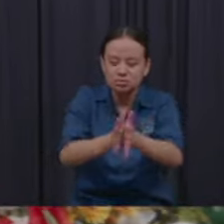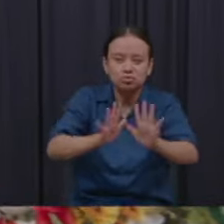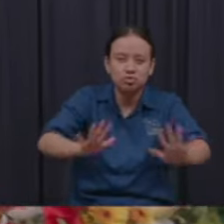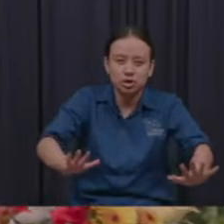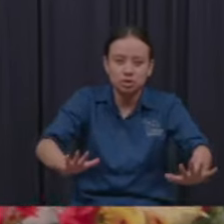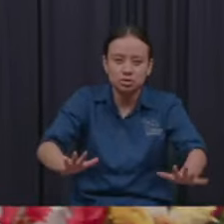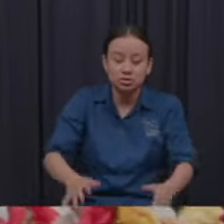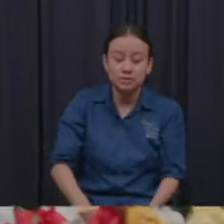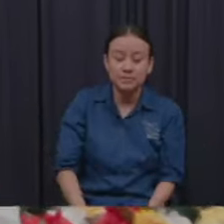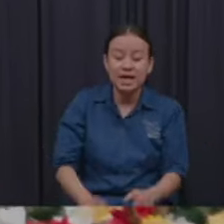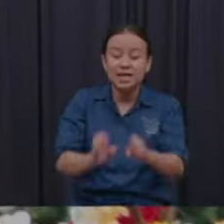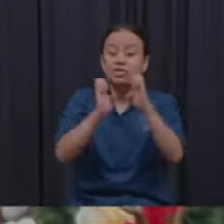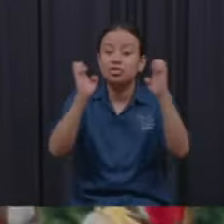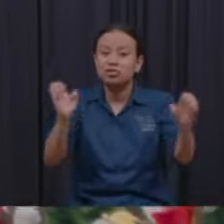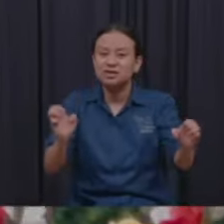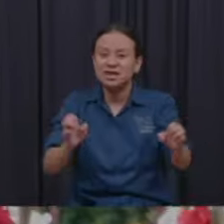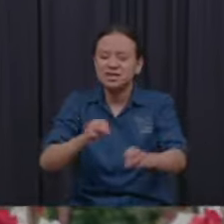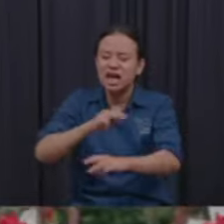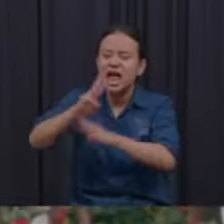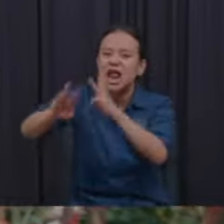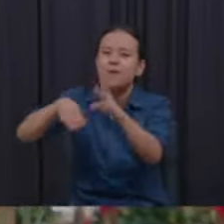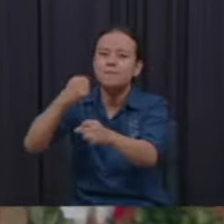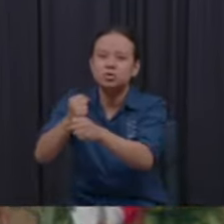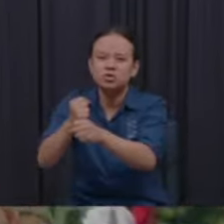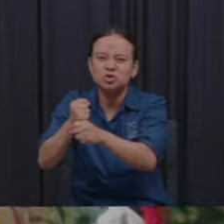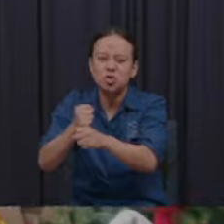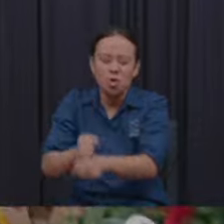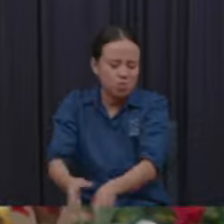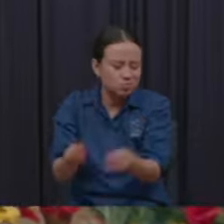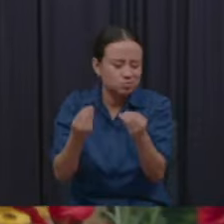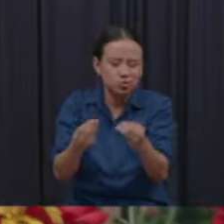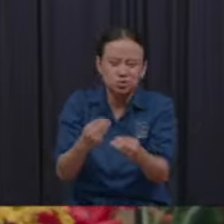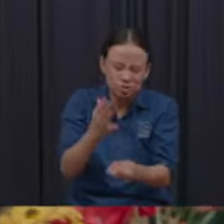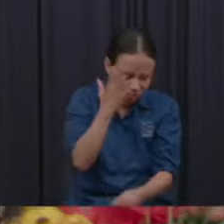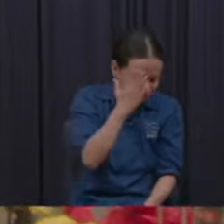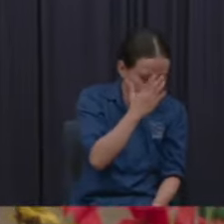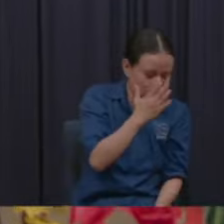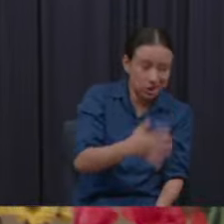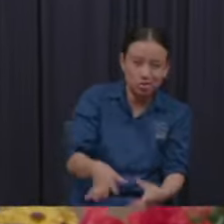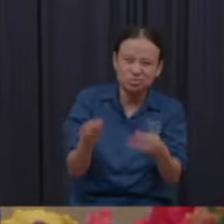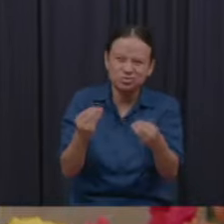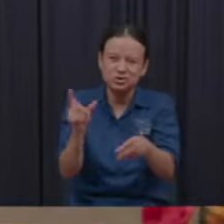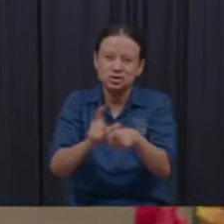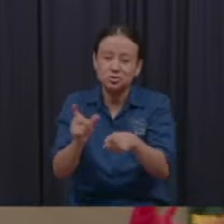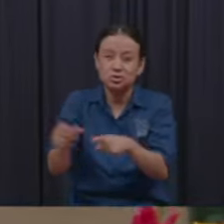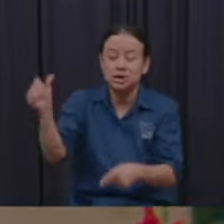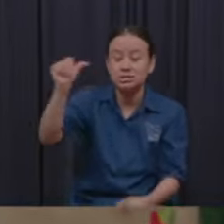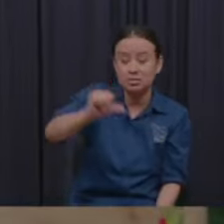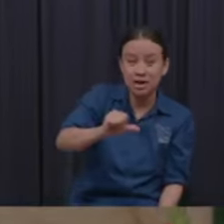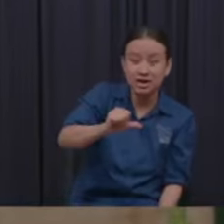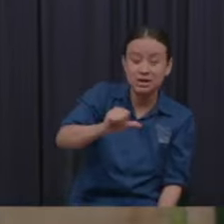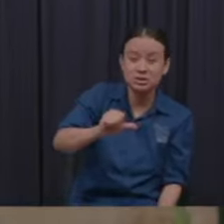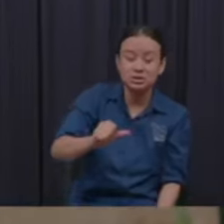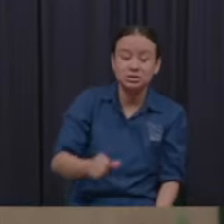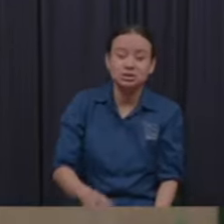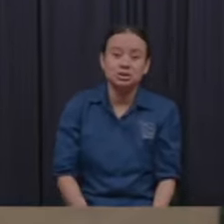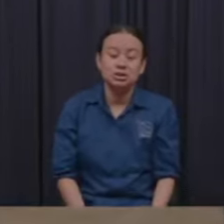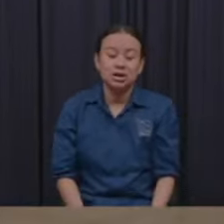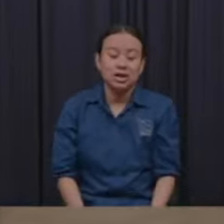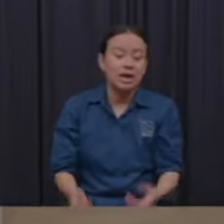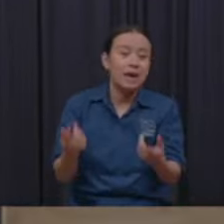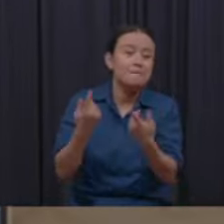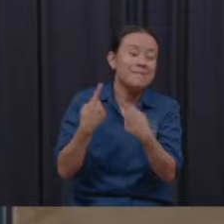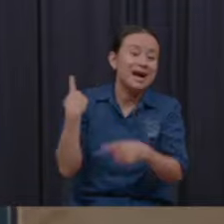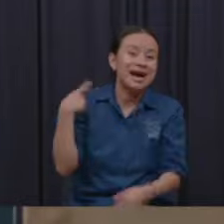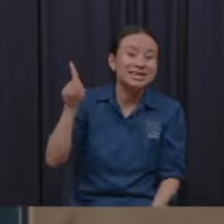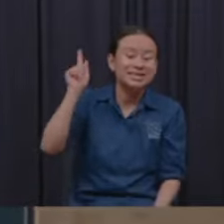la tierra está corrompida por el pecado, por la maldad y por las cosas que están ocurriendo cada día